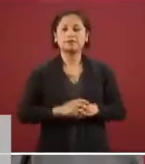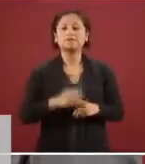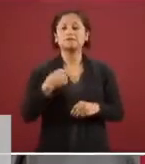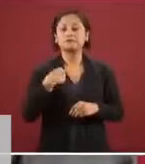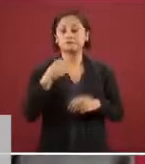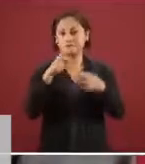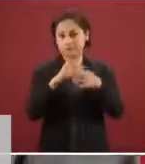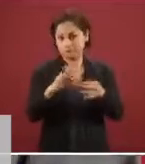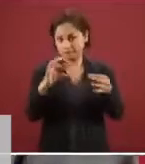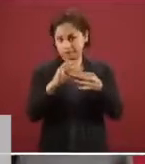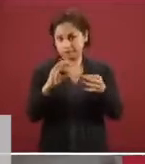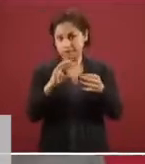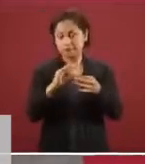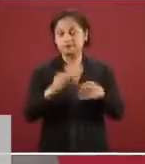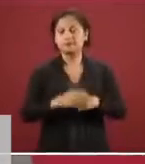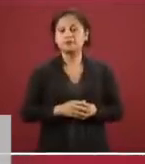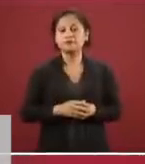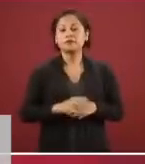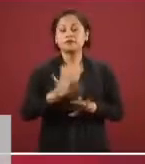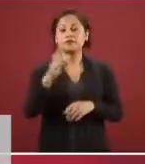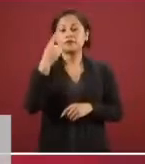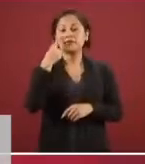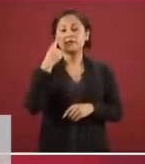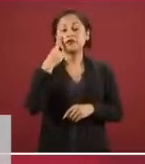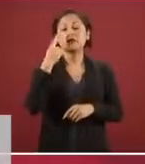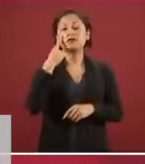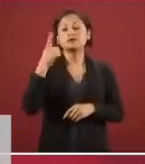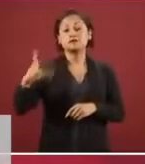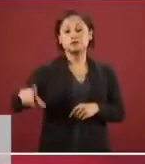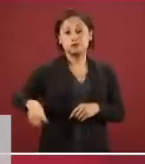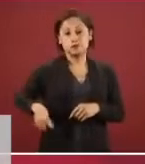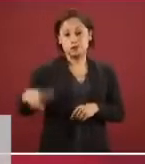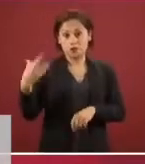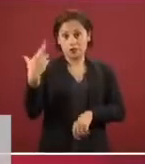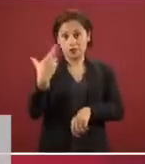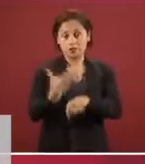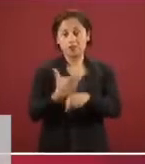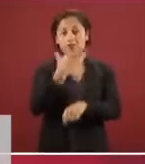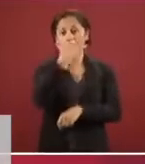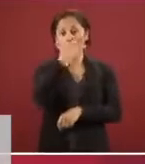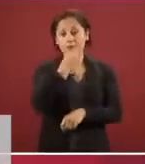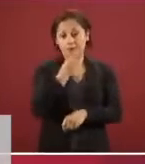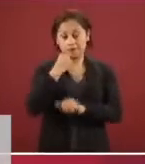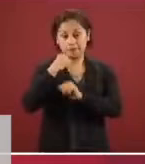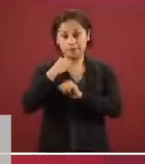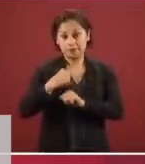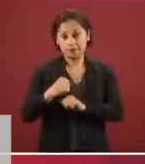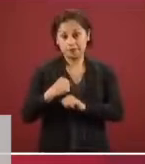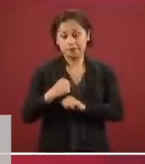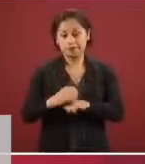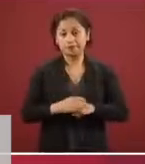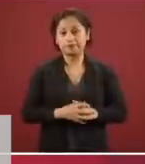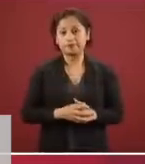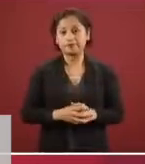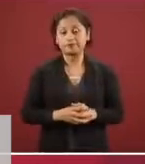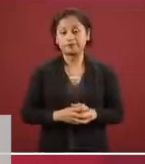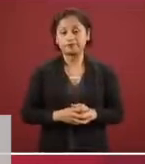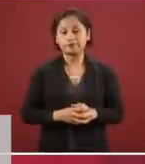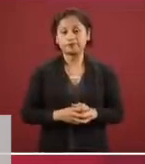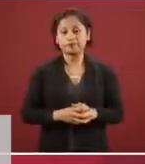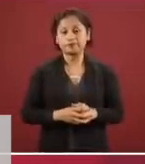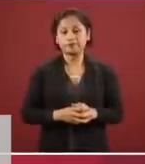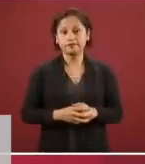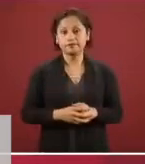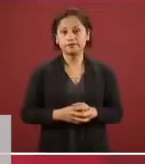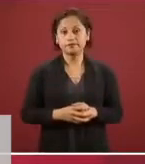a Pemex y a la CFE. Ahora se ha detenido la caída y hay un leve repunte en la producción de estos hidrocarburos. Señala que nunca existió un plan